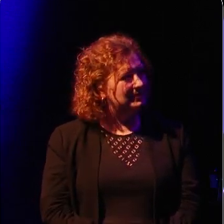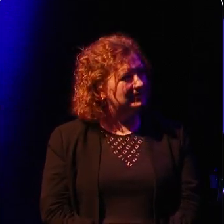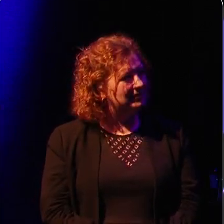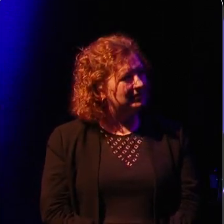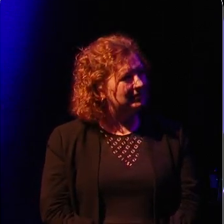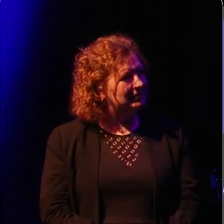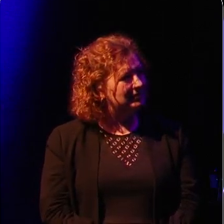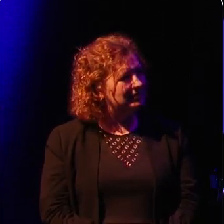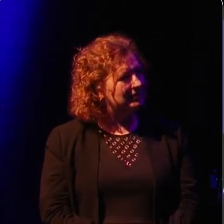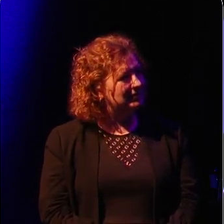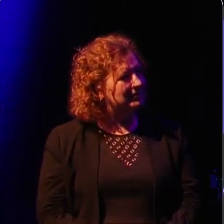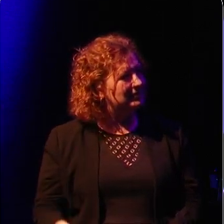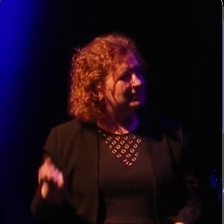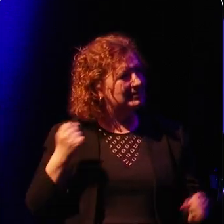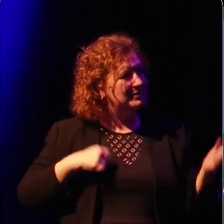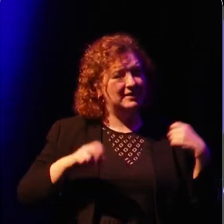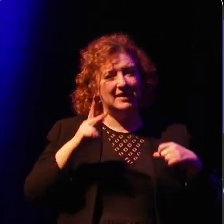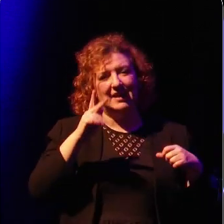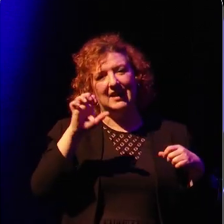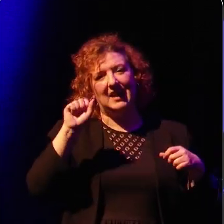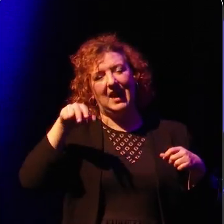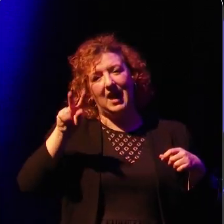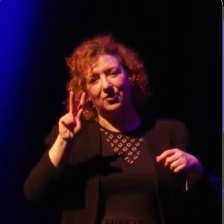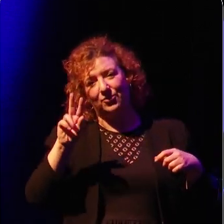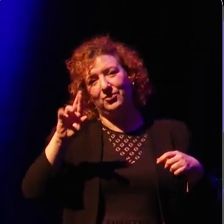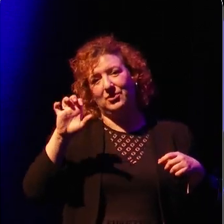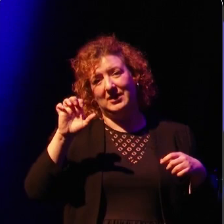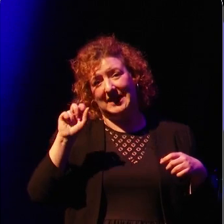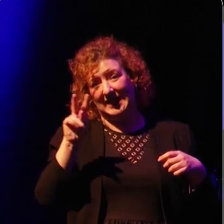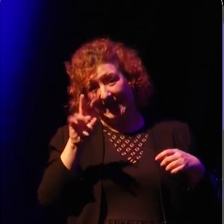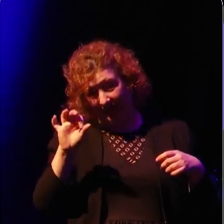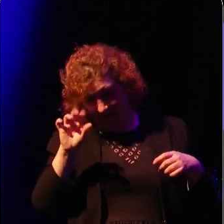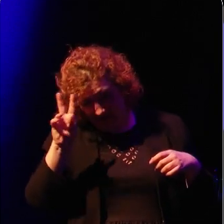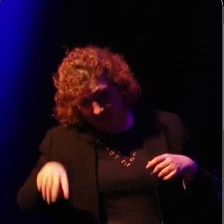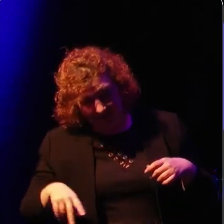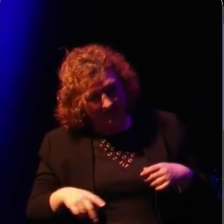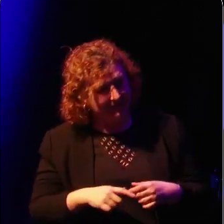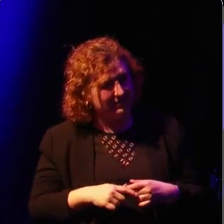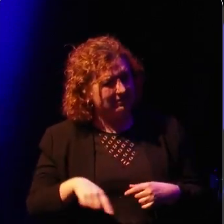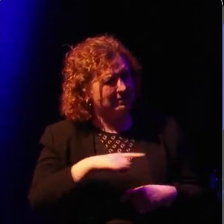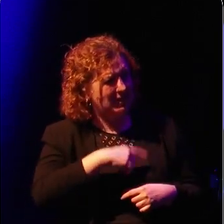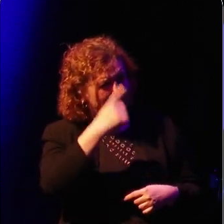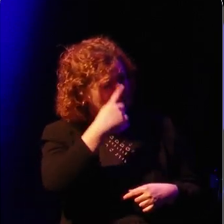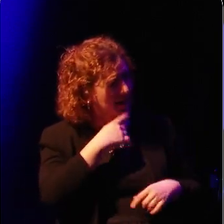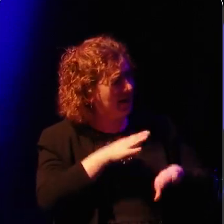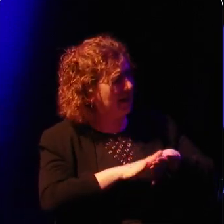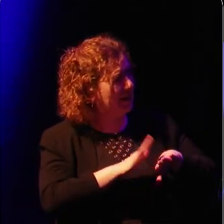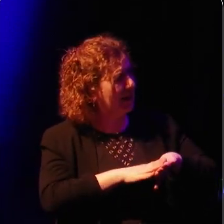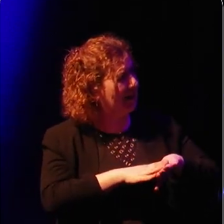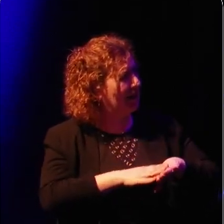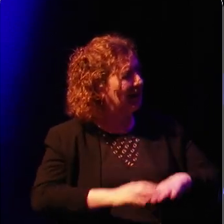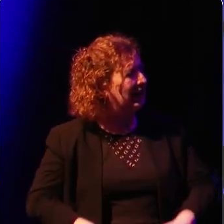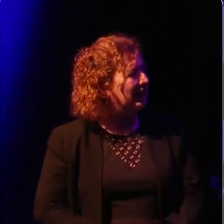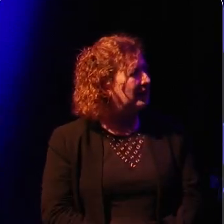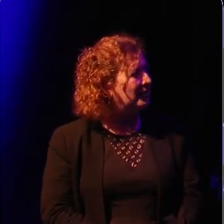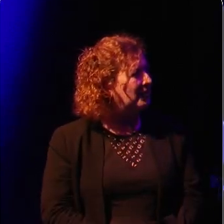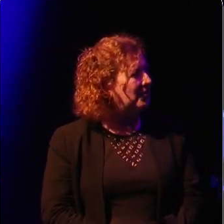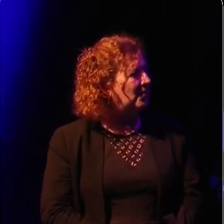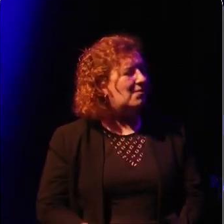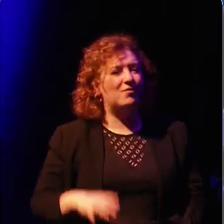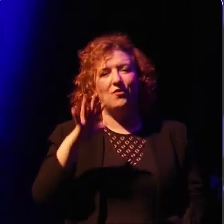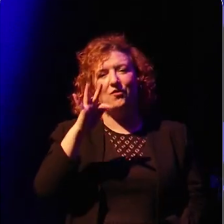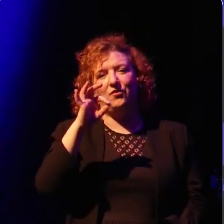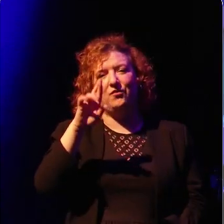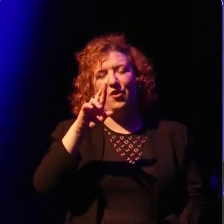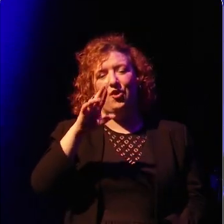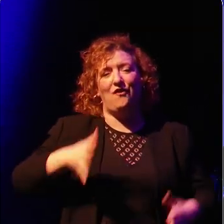Reeves trabajaba en Matrix o no trabajaba en Matrix? Y la imagen que tengo a la izquierda, que es de Forrest